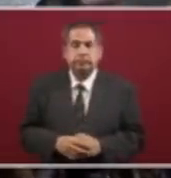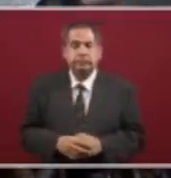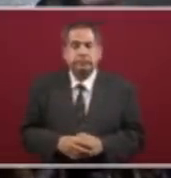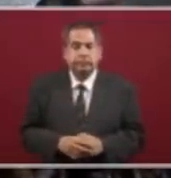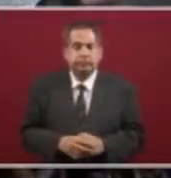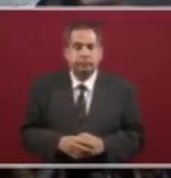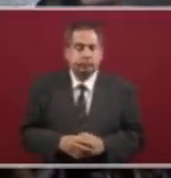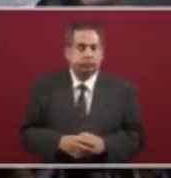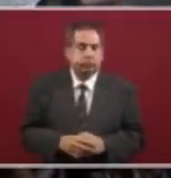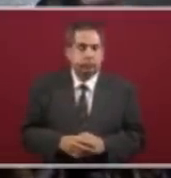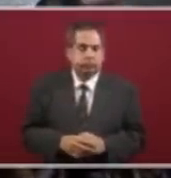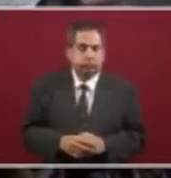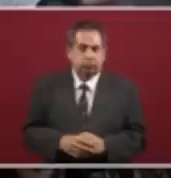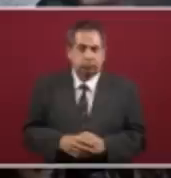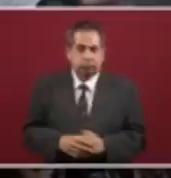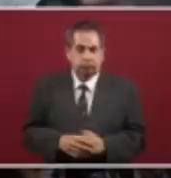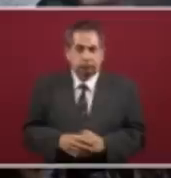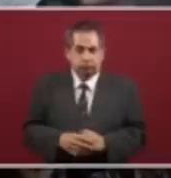2